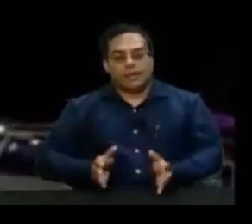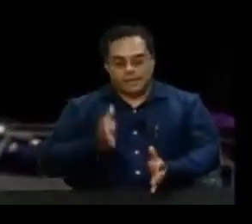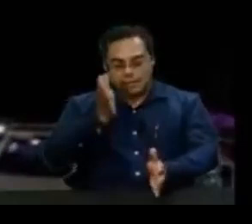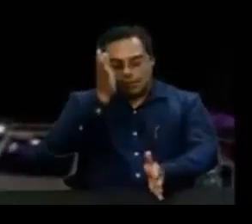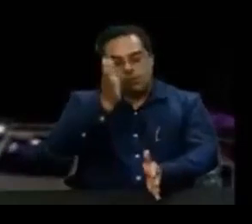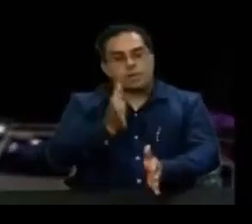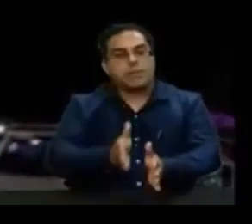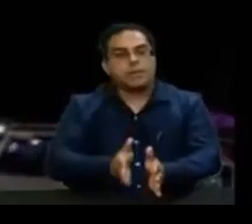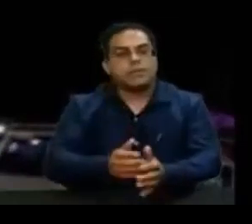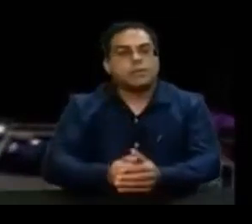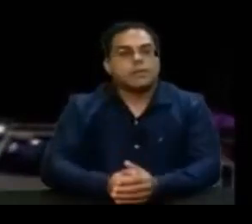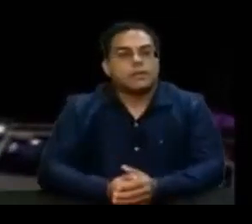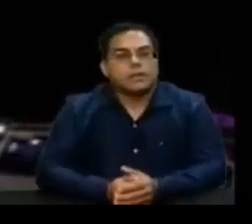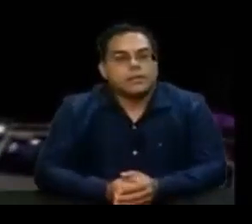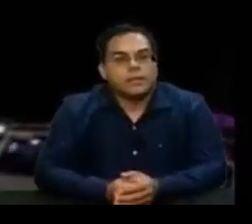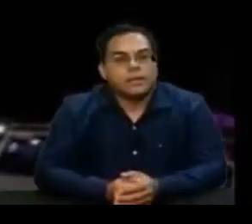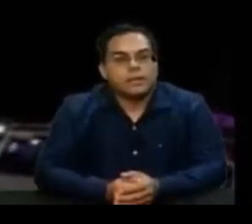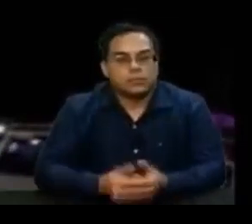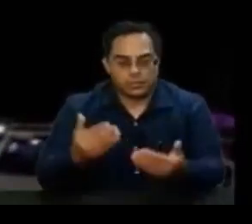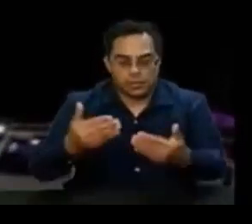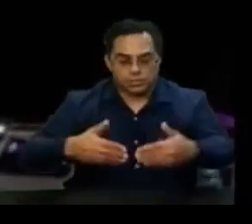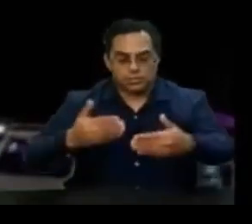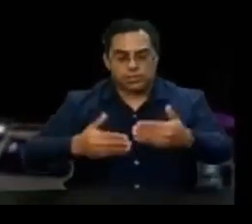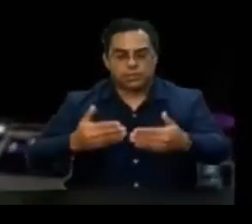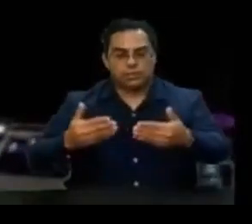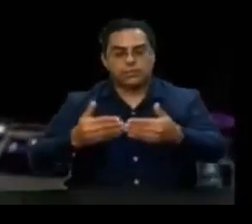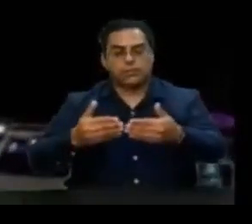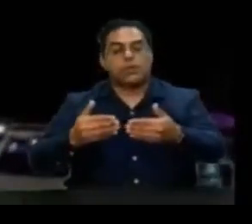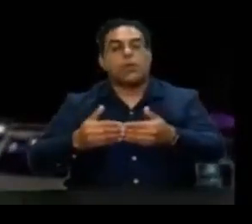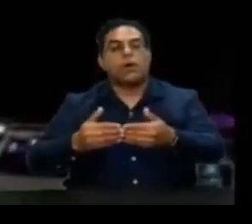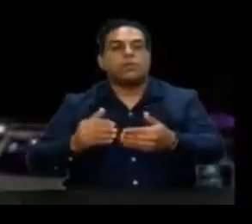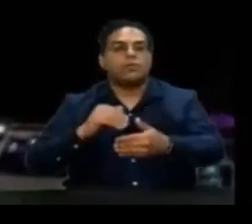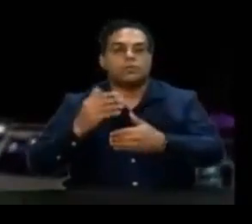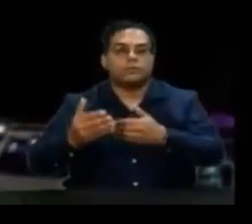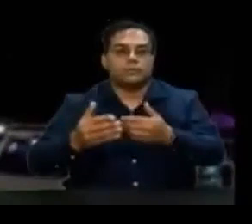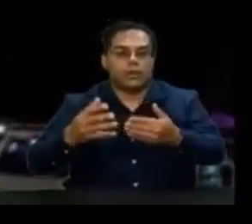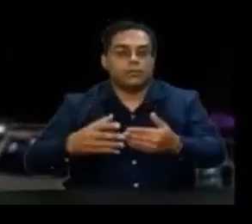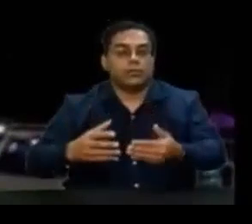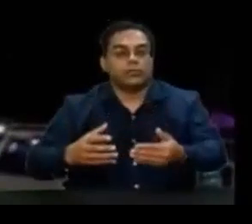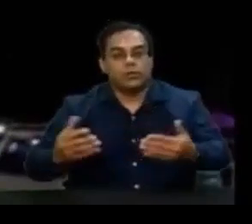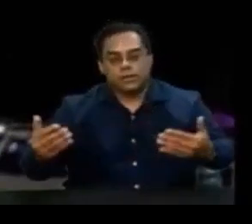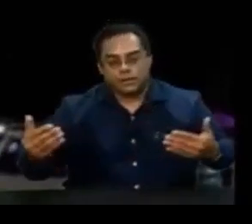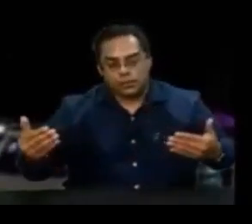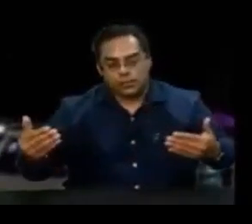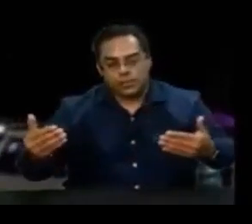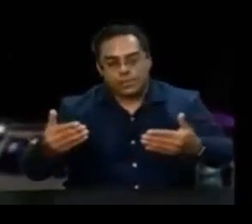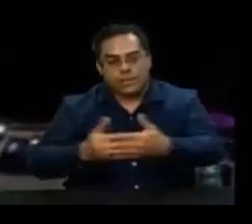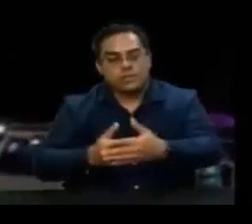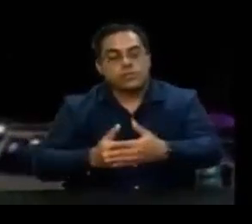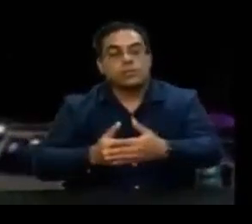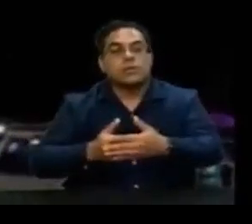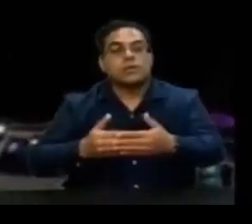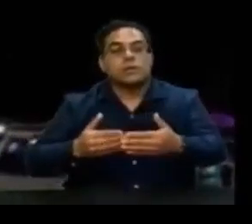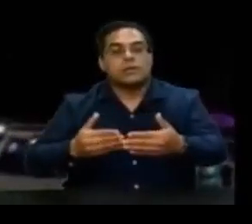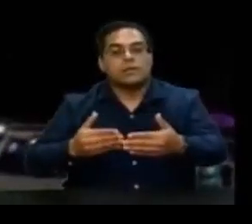para qué? Sabemos que en medio de una lesión, de una fractura, se va a formar un coágulo, después un callo óseo. Tratamos de hacer que